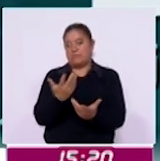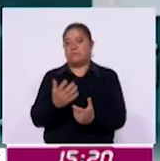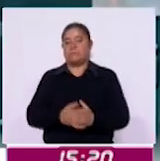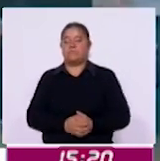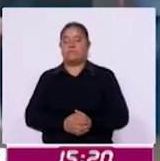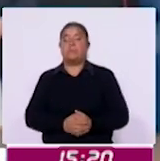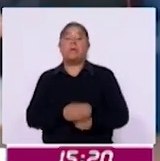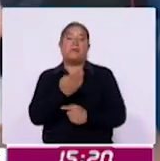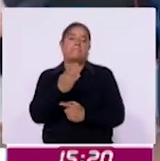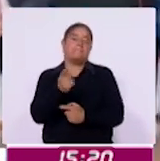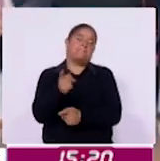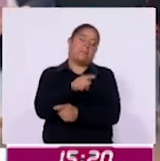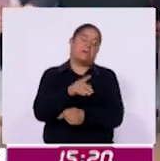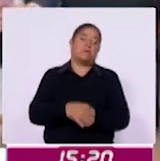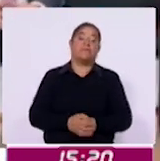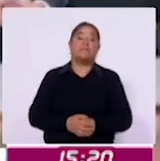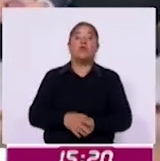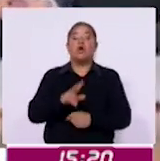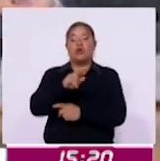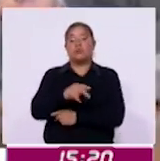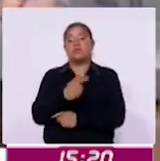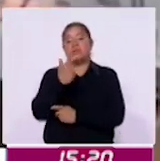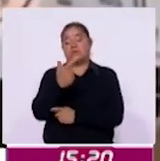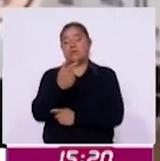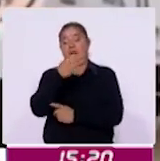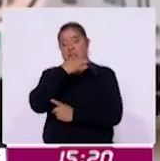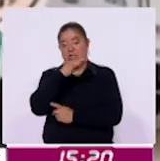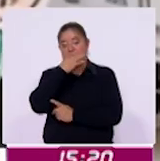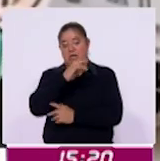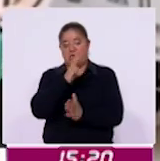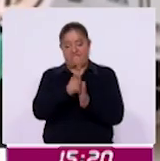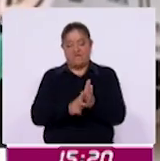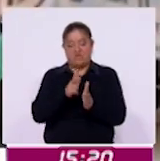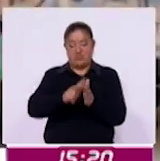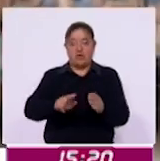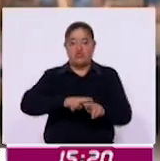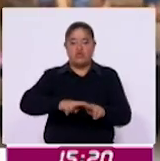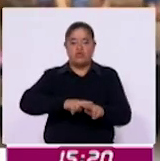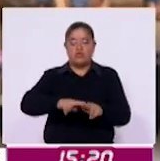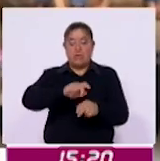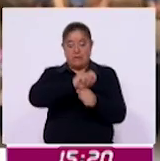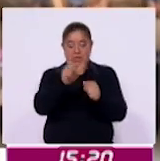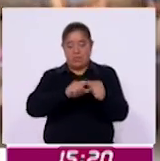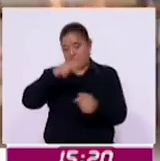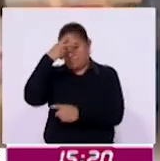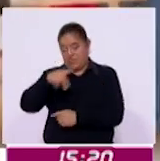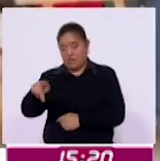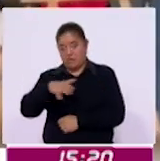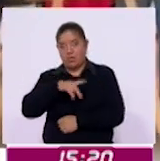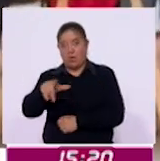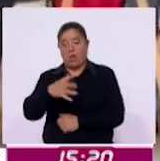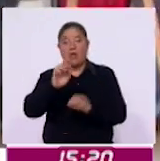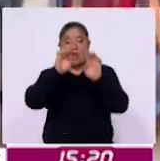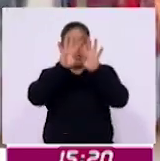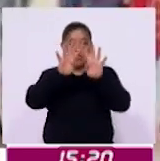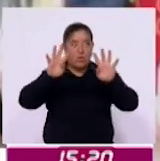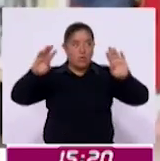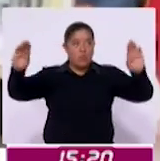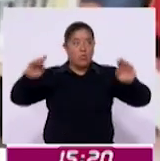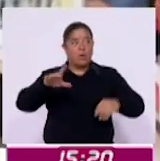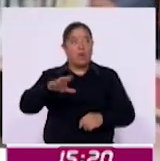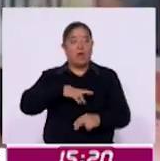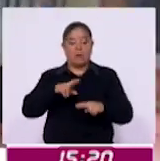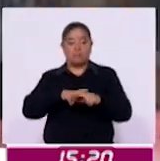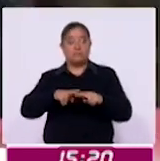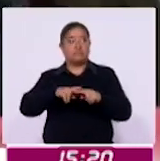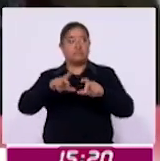En el marco del 87 aniversario de la nacionalización de Ferrocarriles Nacionales de México, se llevó a cabo la develación conmemorativa del billete